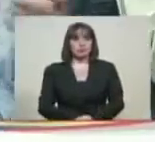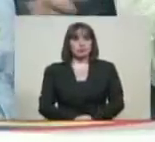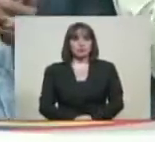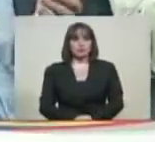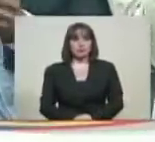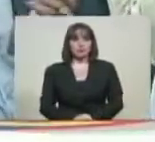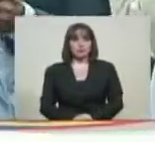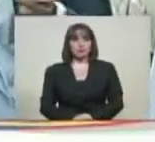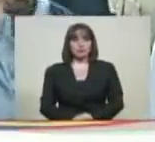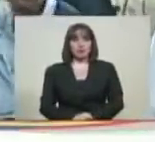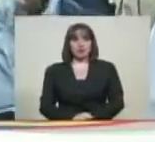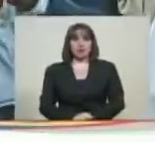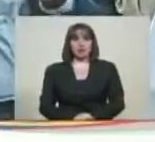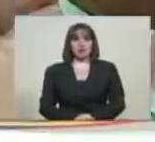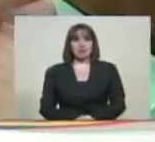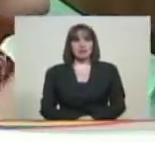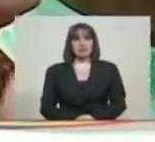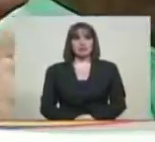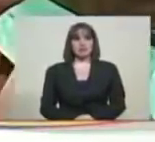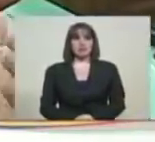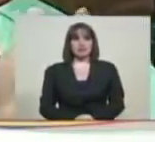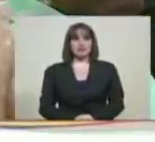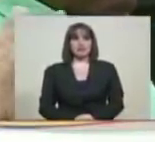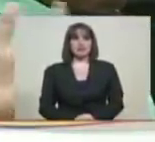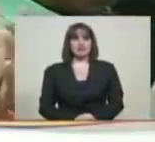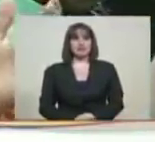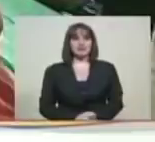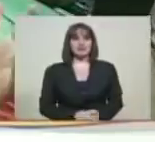es porque hay una profunda unión cívico-militar